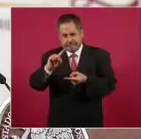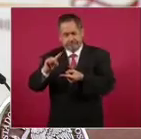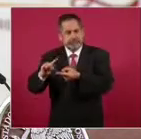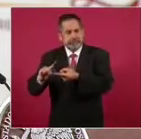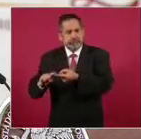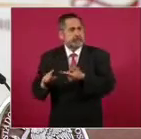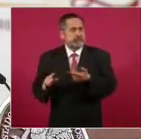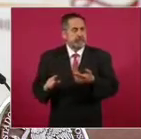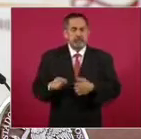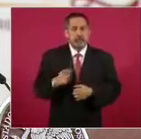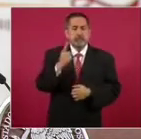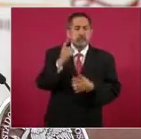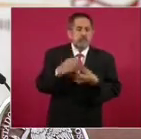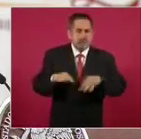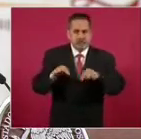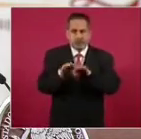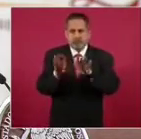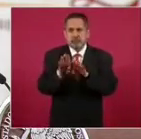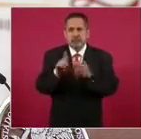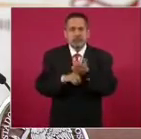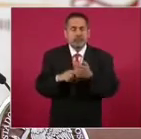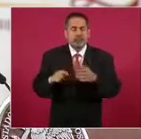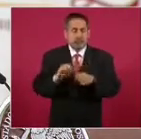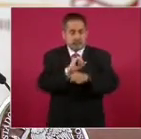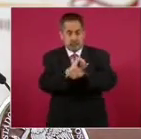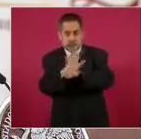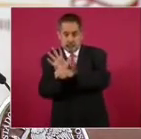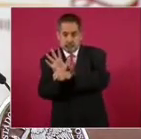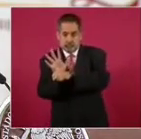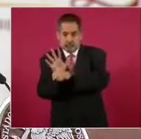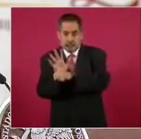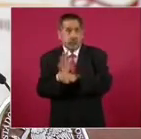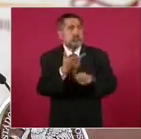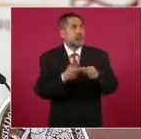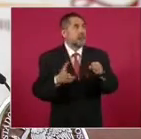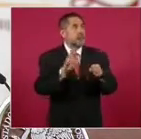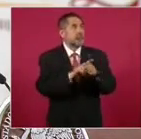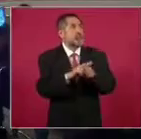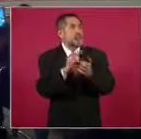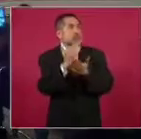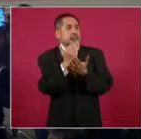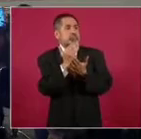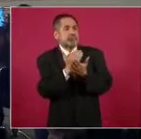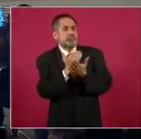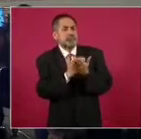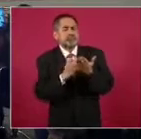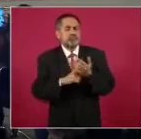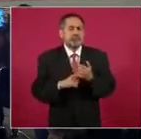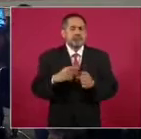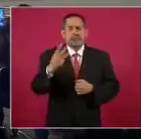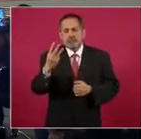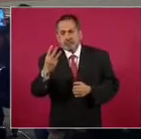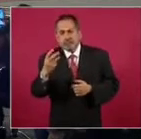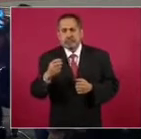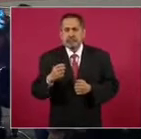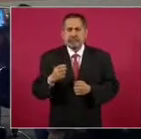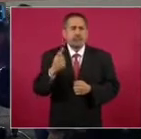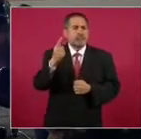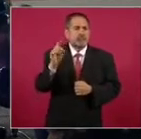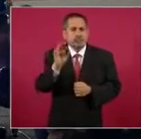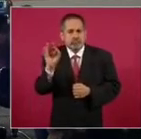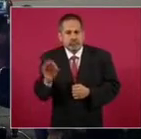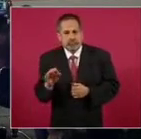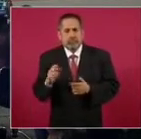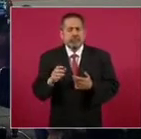más destacables es desde luego que las unidades COVID están ya en desocupación con 3 y 1% de uso en las